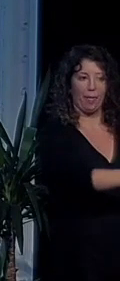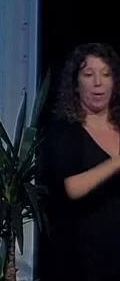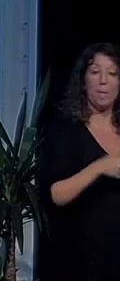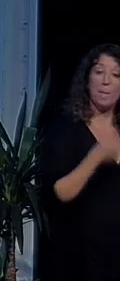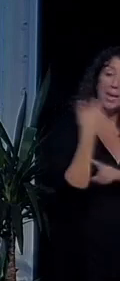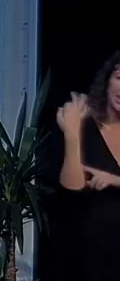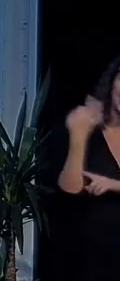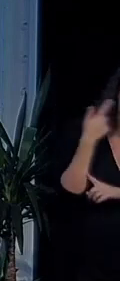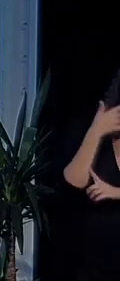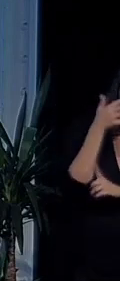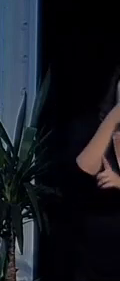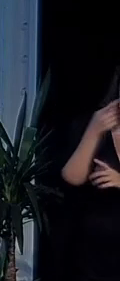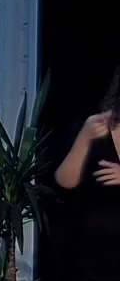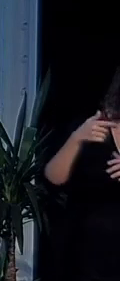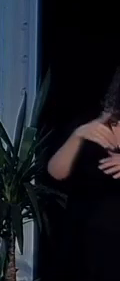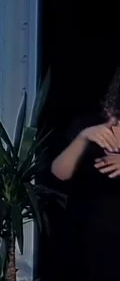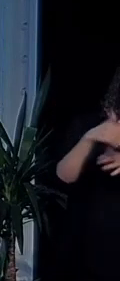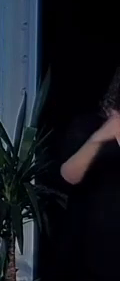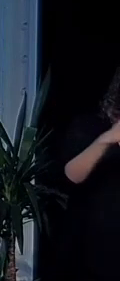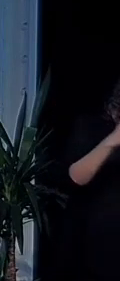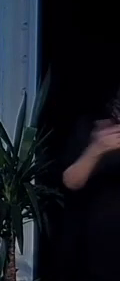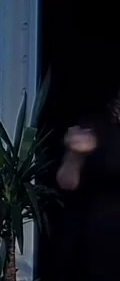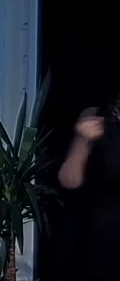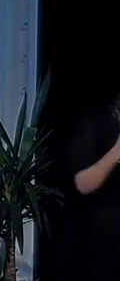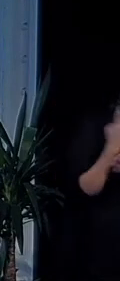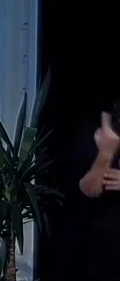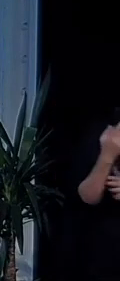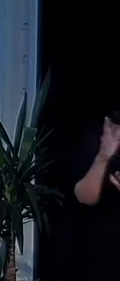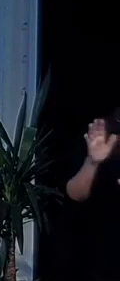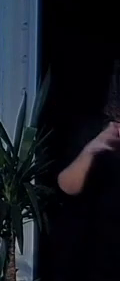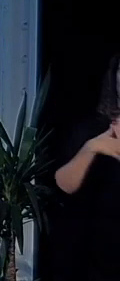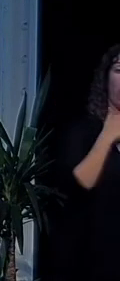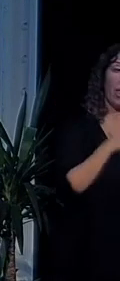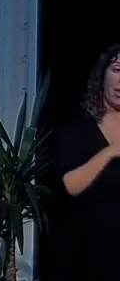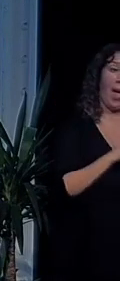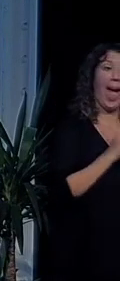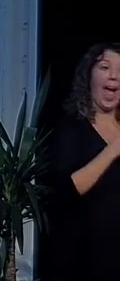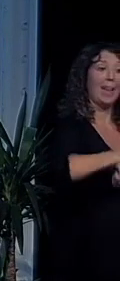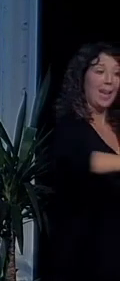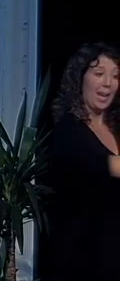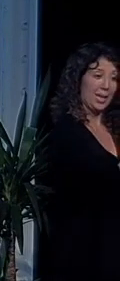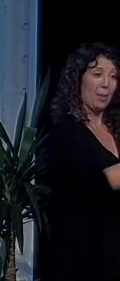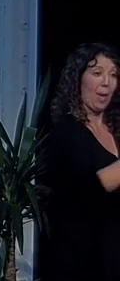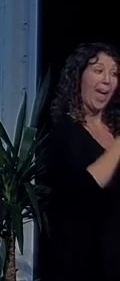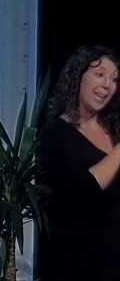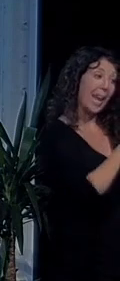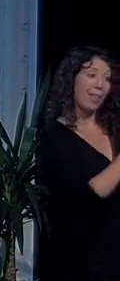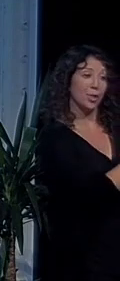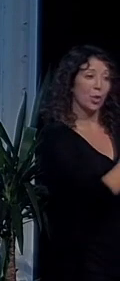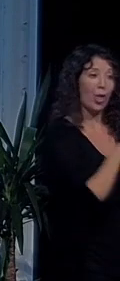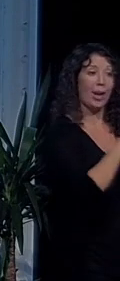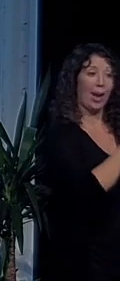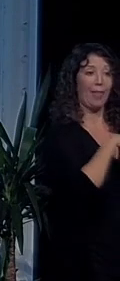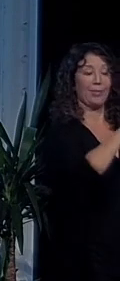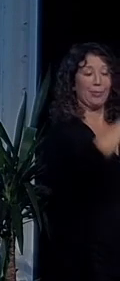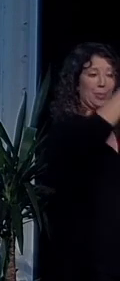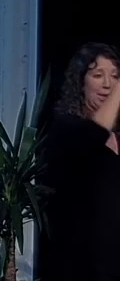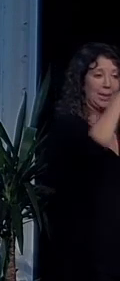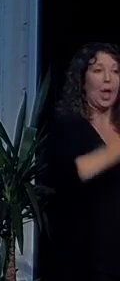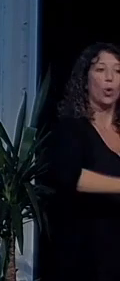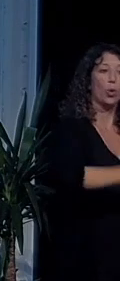sola a casa, es una historia de decir continúa en tus grupos de autodefensa feminista y a redes sociales y redes feministas, ¿no?